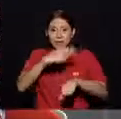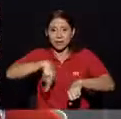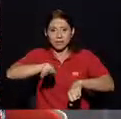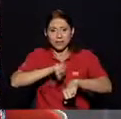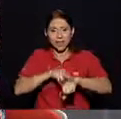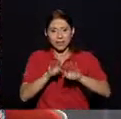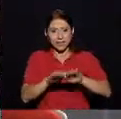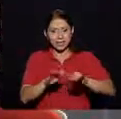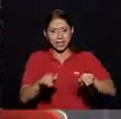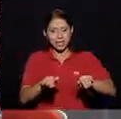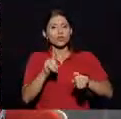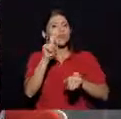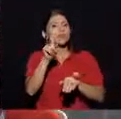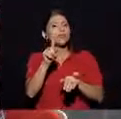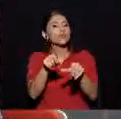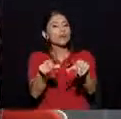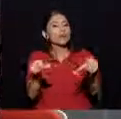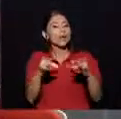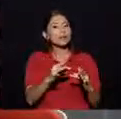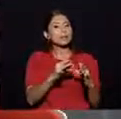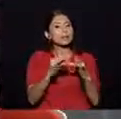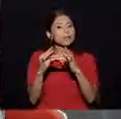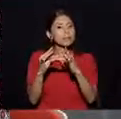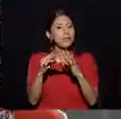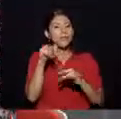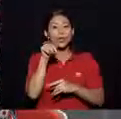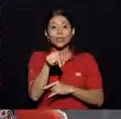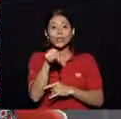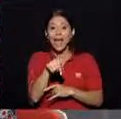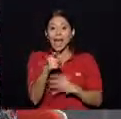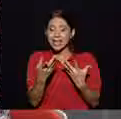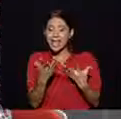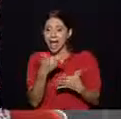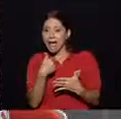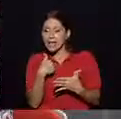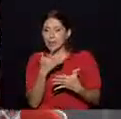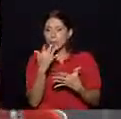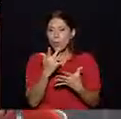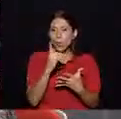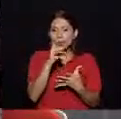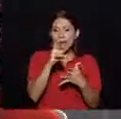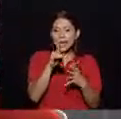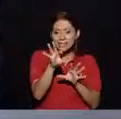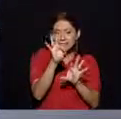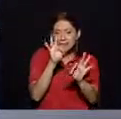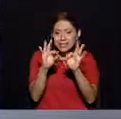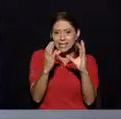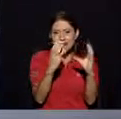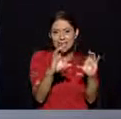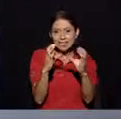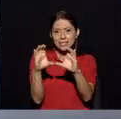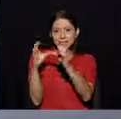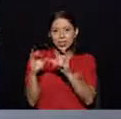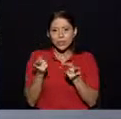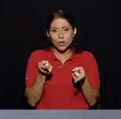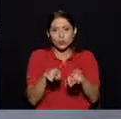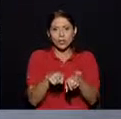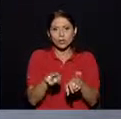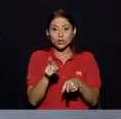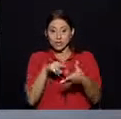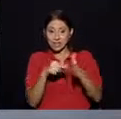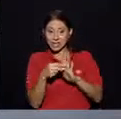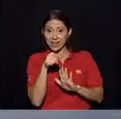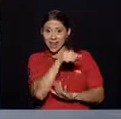centro especializado donde hay un sesgo de selección de los casos. Claro. No estamos hablando de que eso es todo el país,